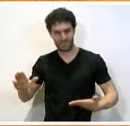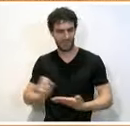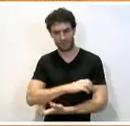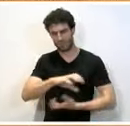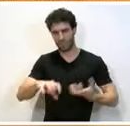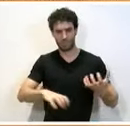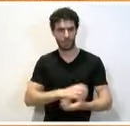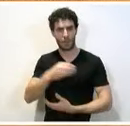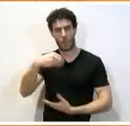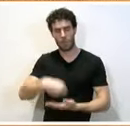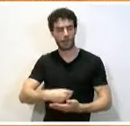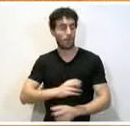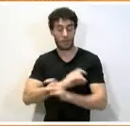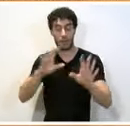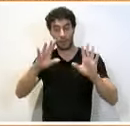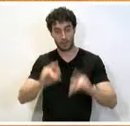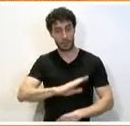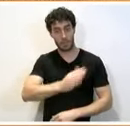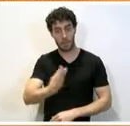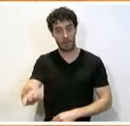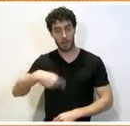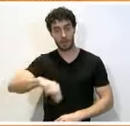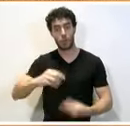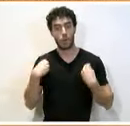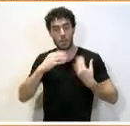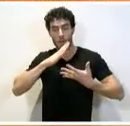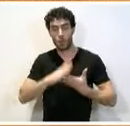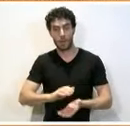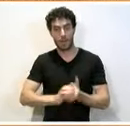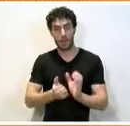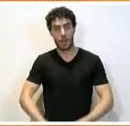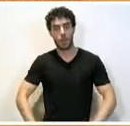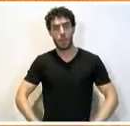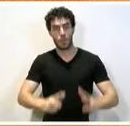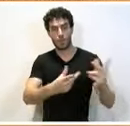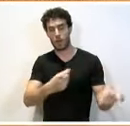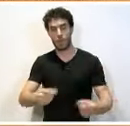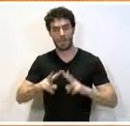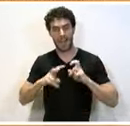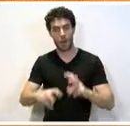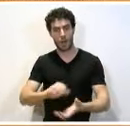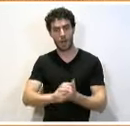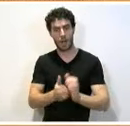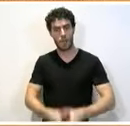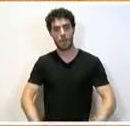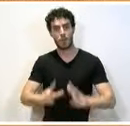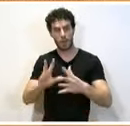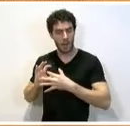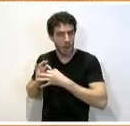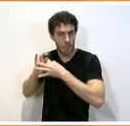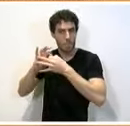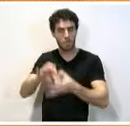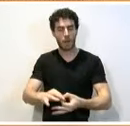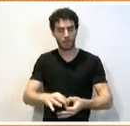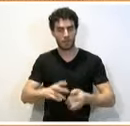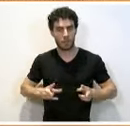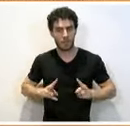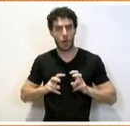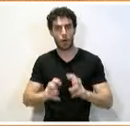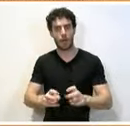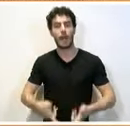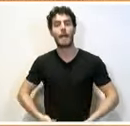ampliamente condenables. Vivimos en democracia y tenemos que encontrar esos orígenes de la democracia en los orígenes del liberalismo